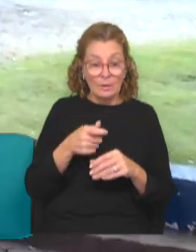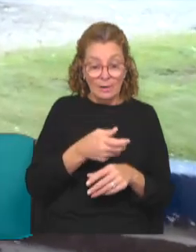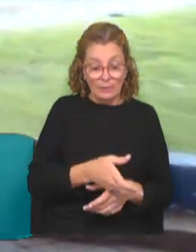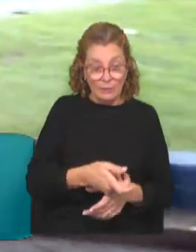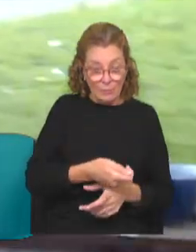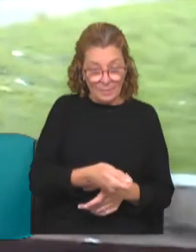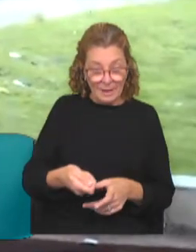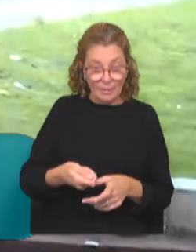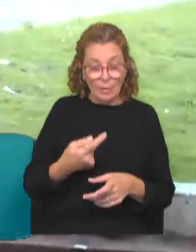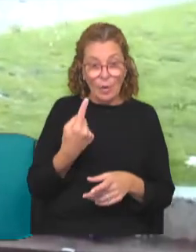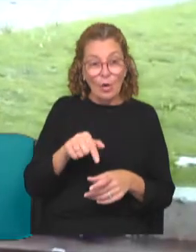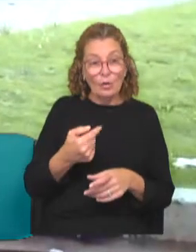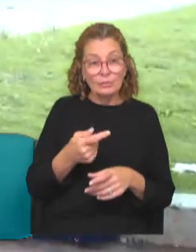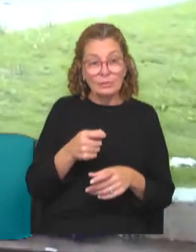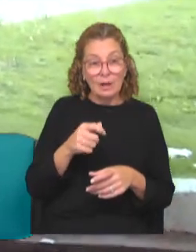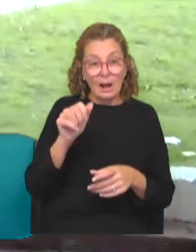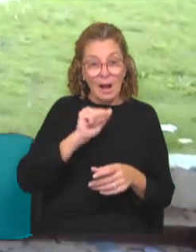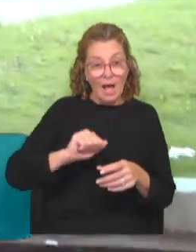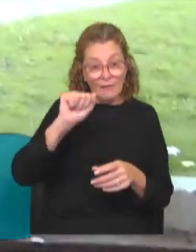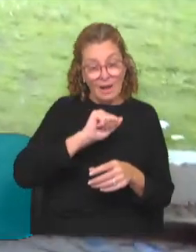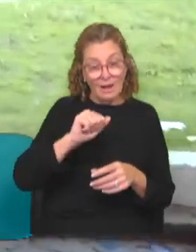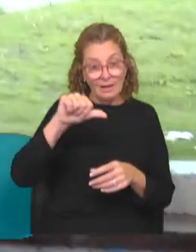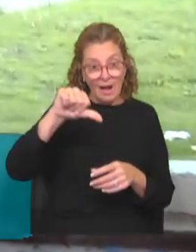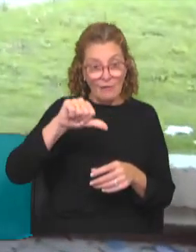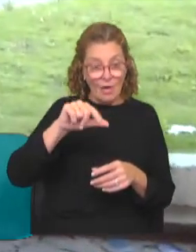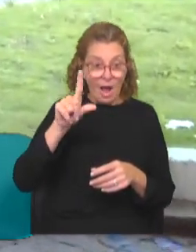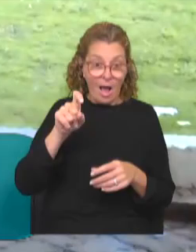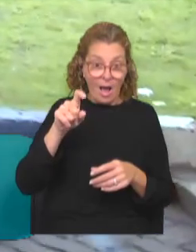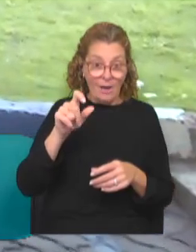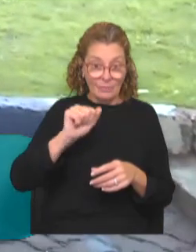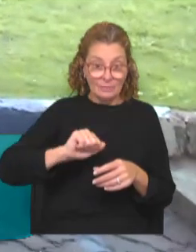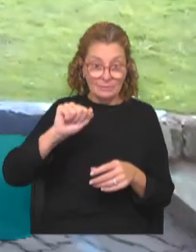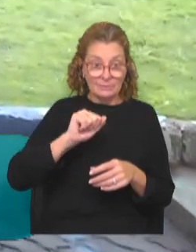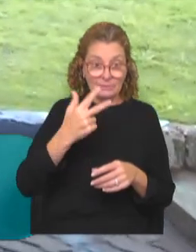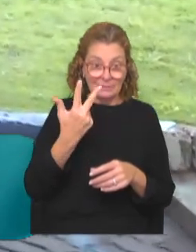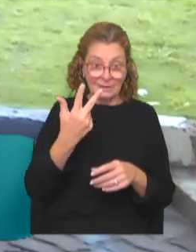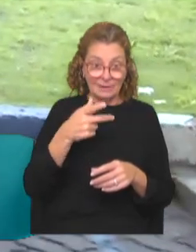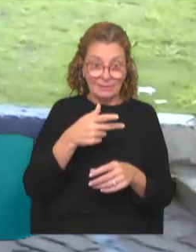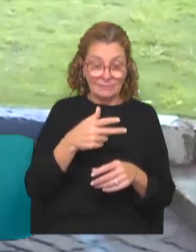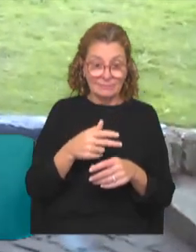poner. Y otra en el lavaje tenés que ponerle jabón y agua de enjuagarlo. Así que por lo menos tres.